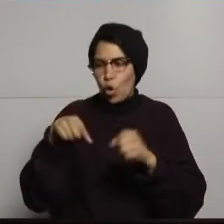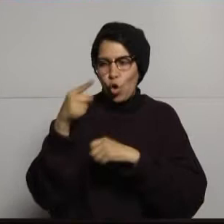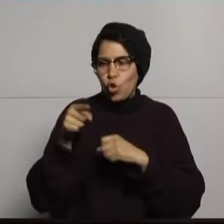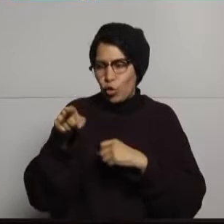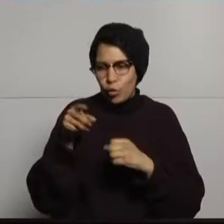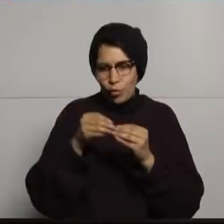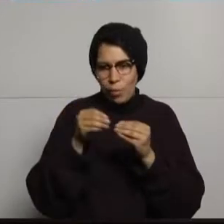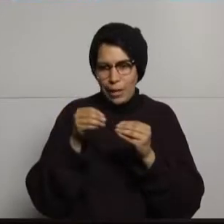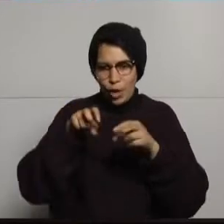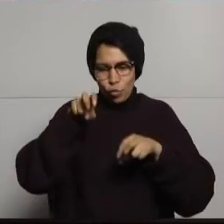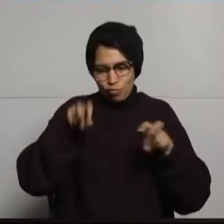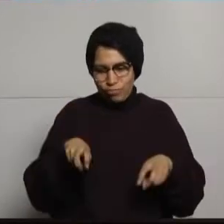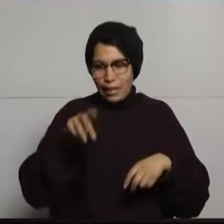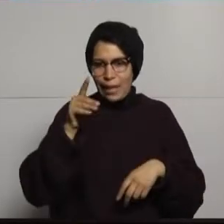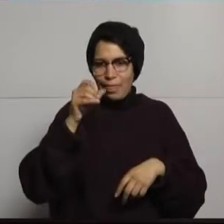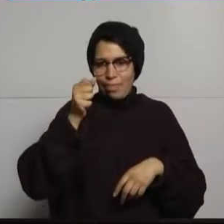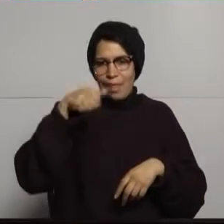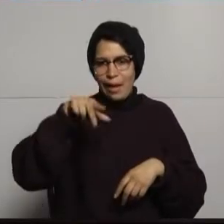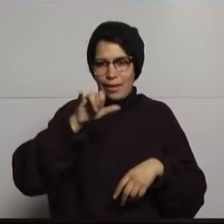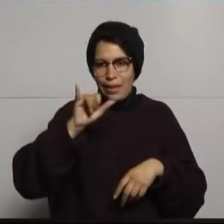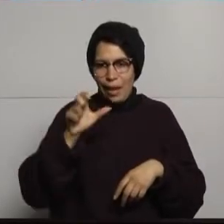iba a decir que en realidad no lo buscara.